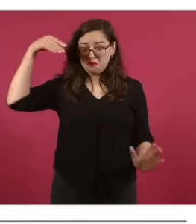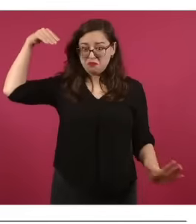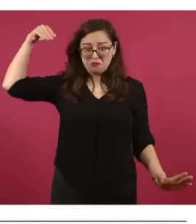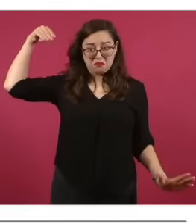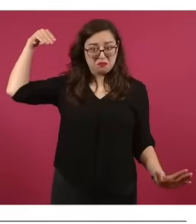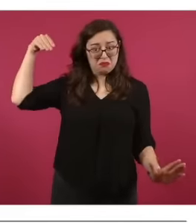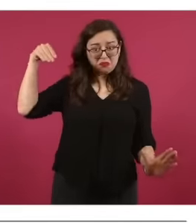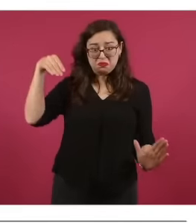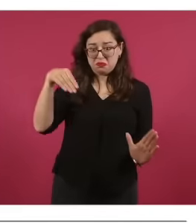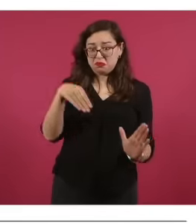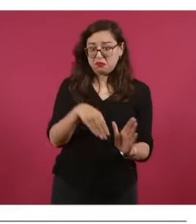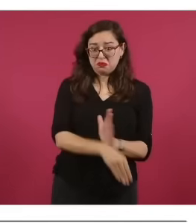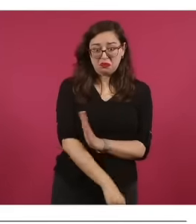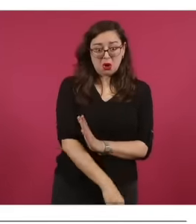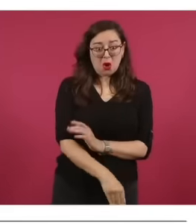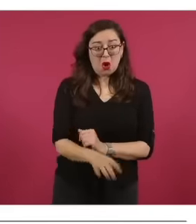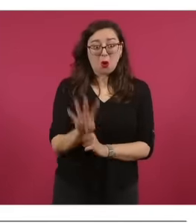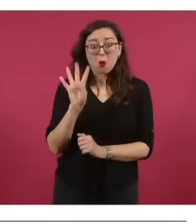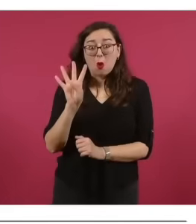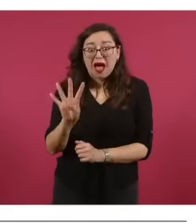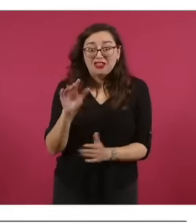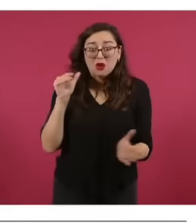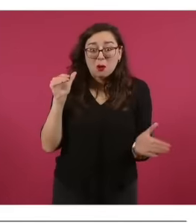Cuatro mil por ciento